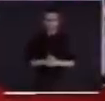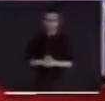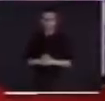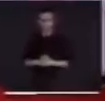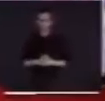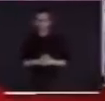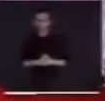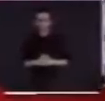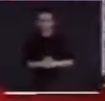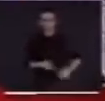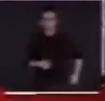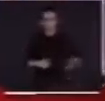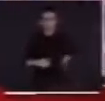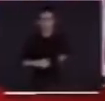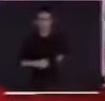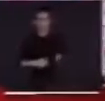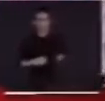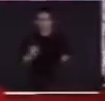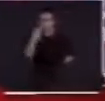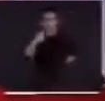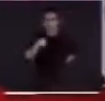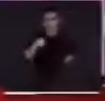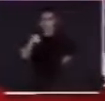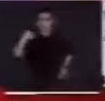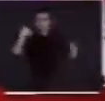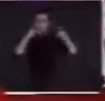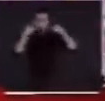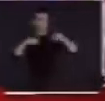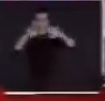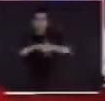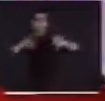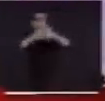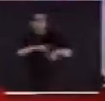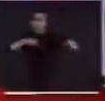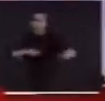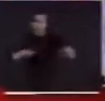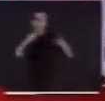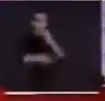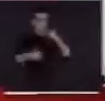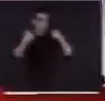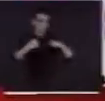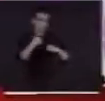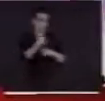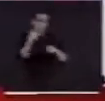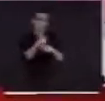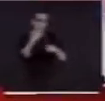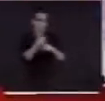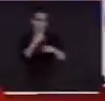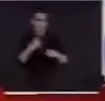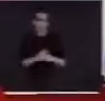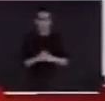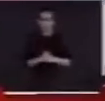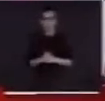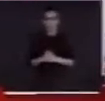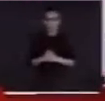un montón de meses para ti ensayando un montón de noches en el local duro trabajando poro mi amor